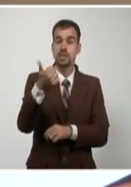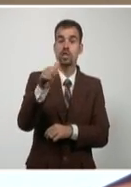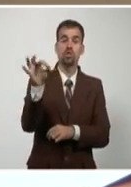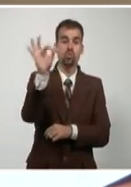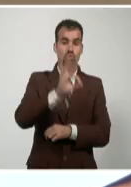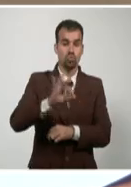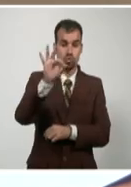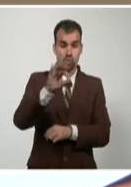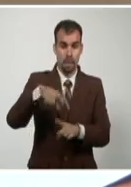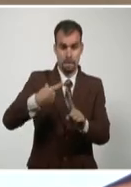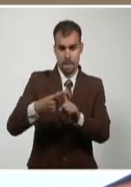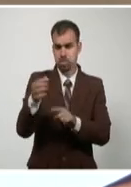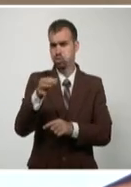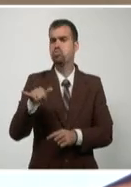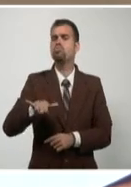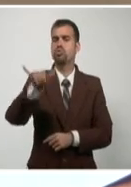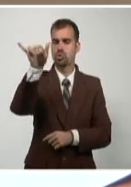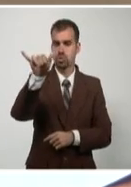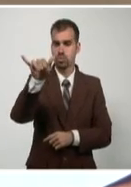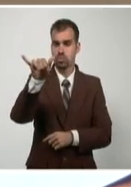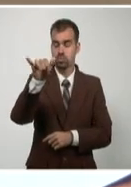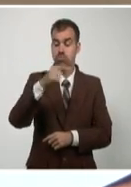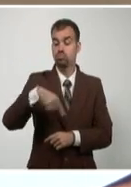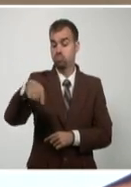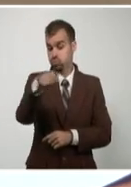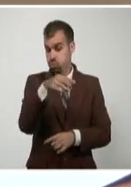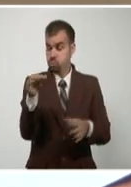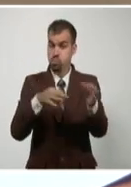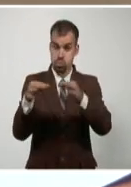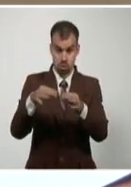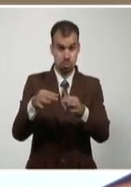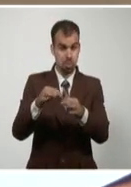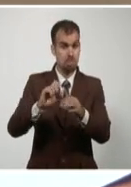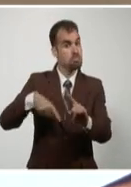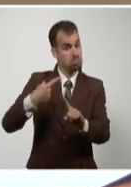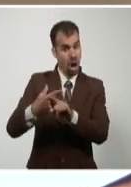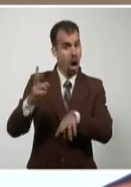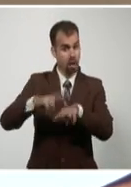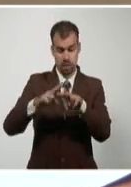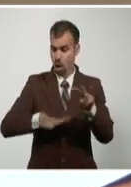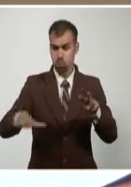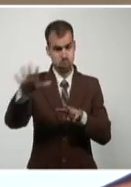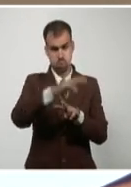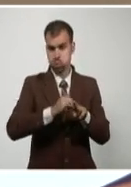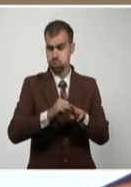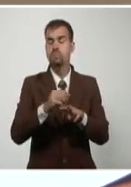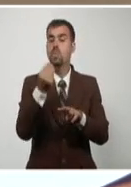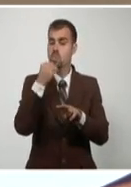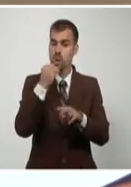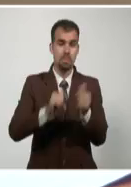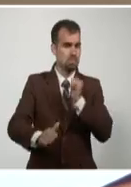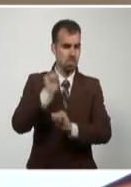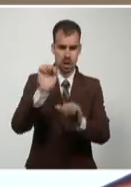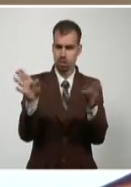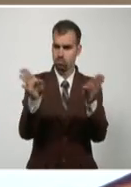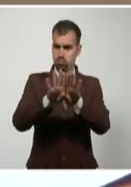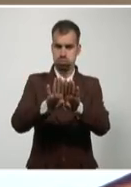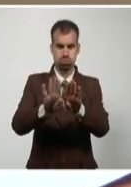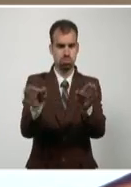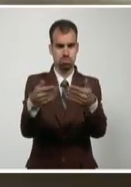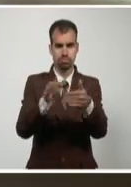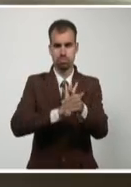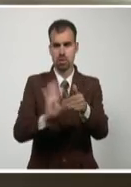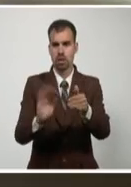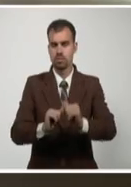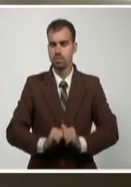estas medidas, estos municipios y la propia capital pudiera pasar a la etapa de transmisión autóctona